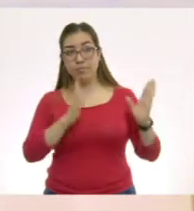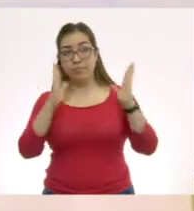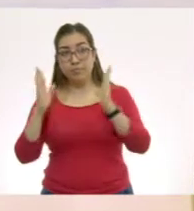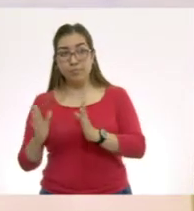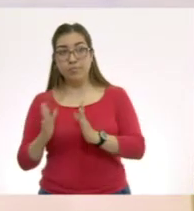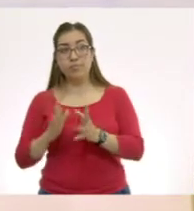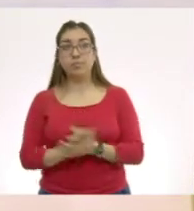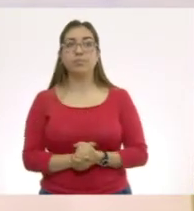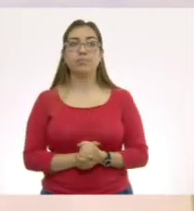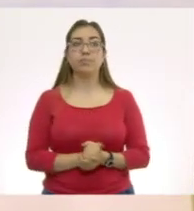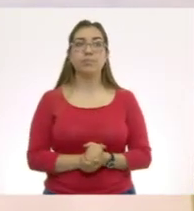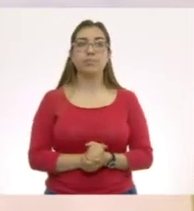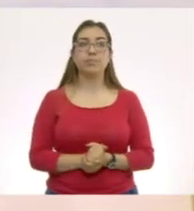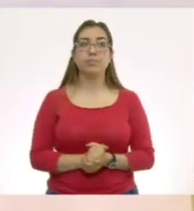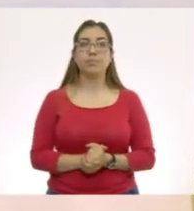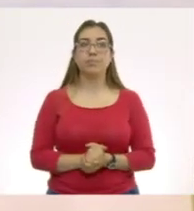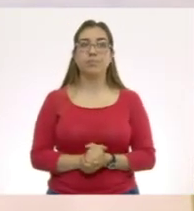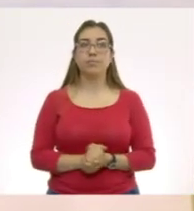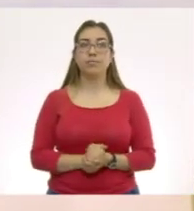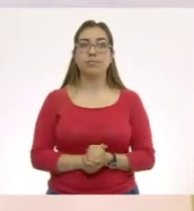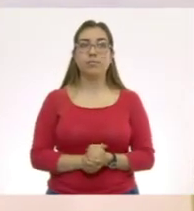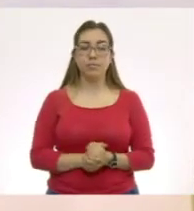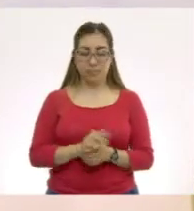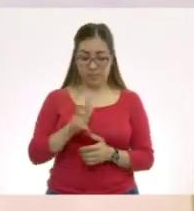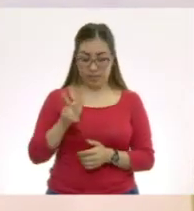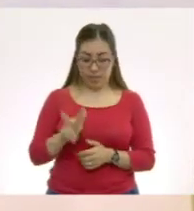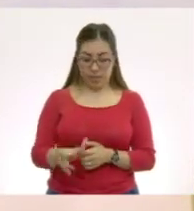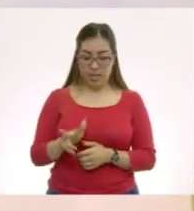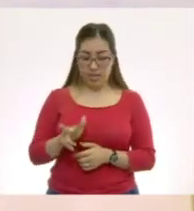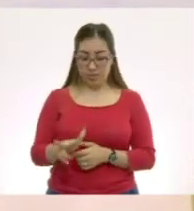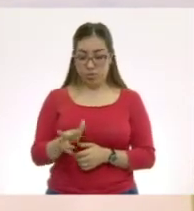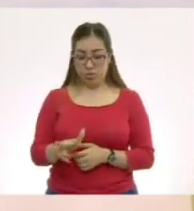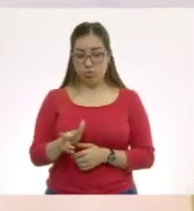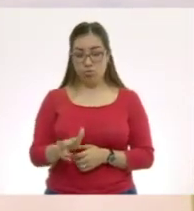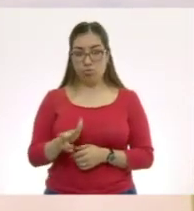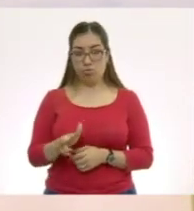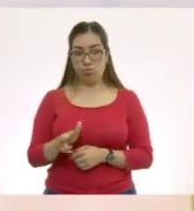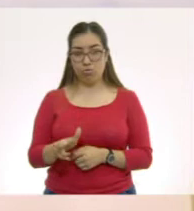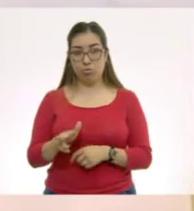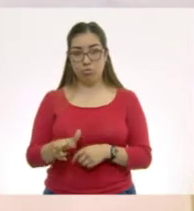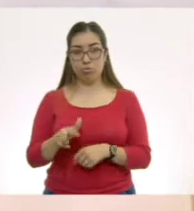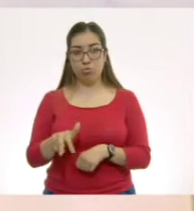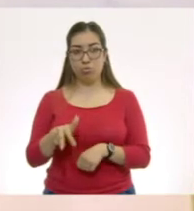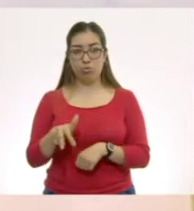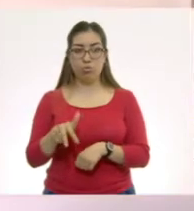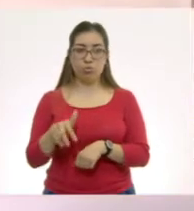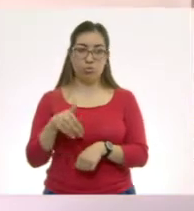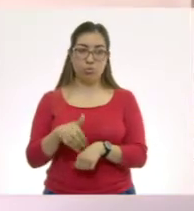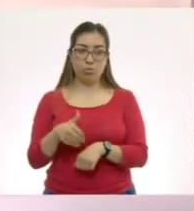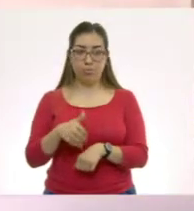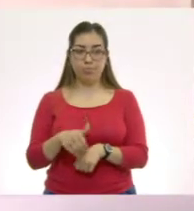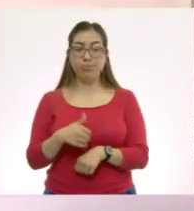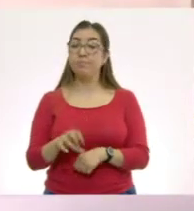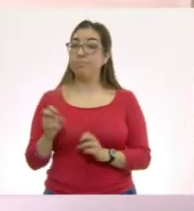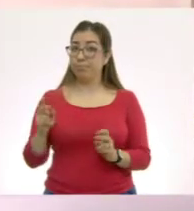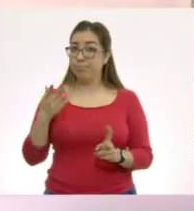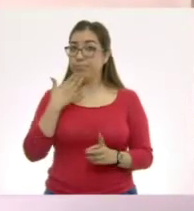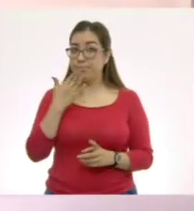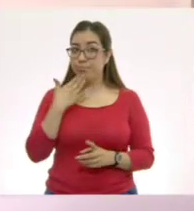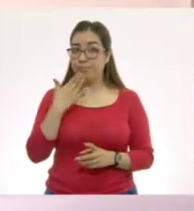coma. Y el número siguiente sería 18. 18, muy